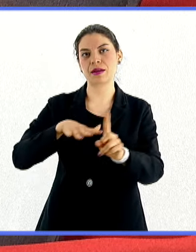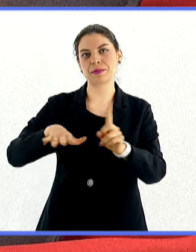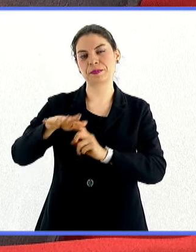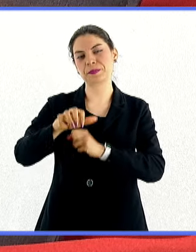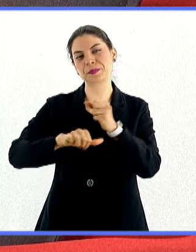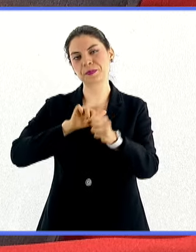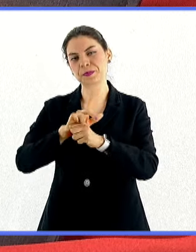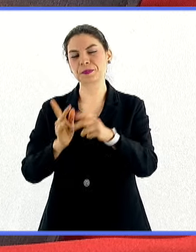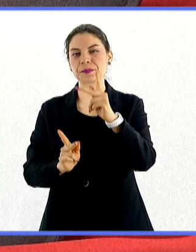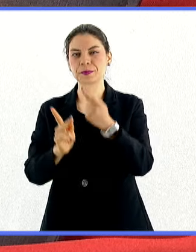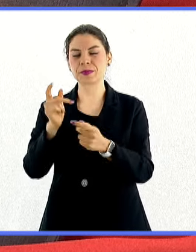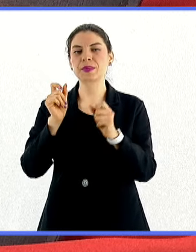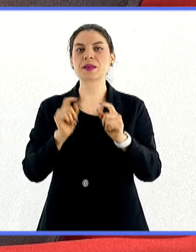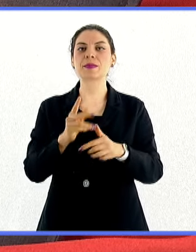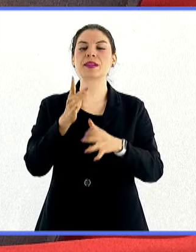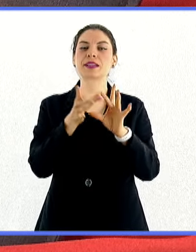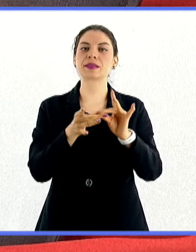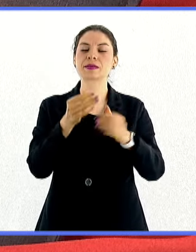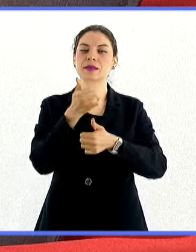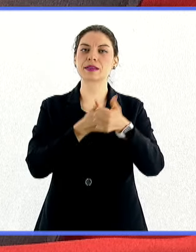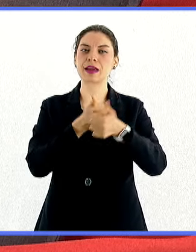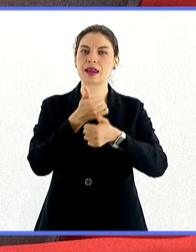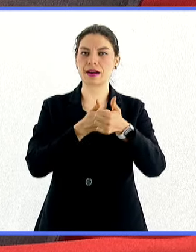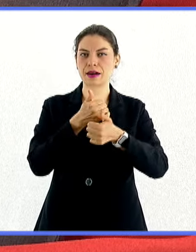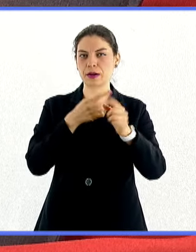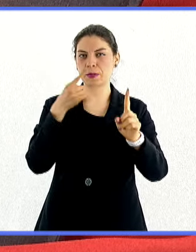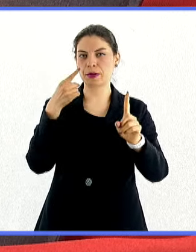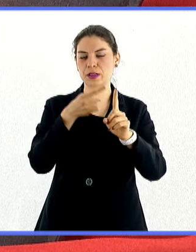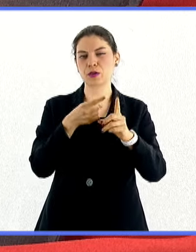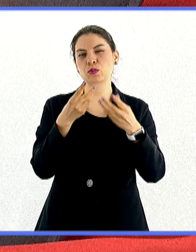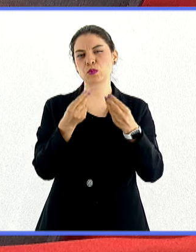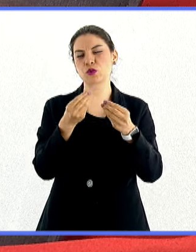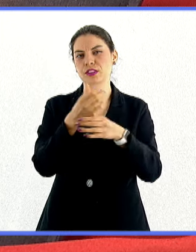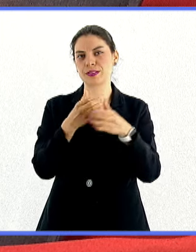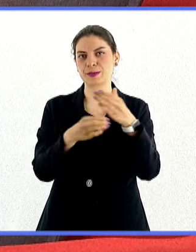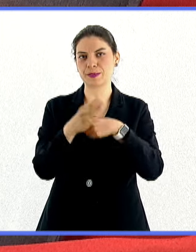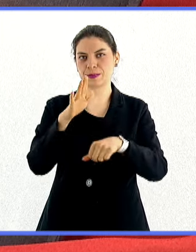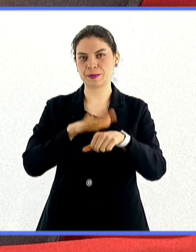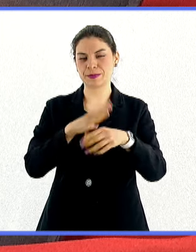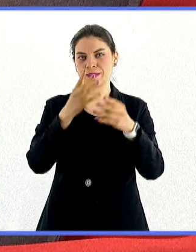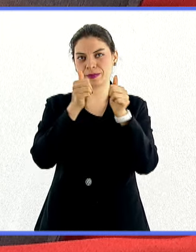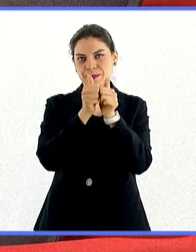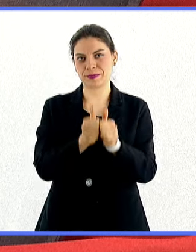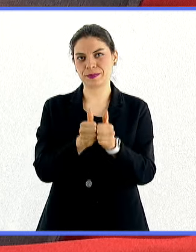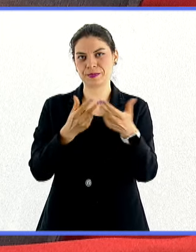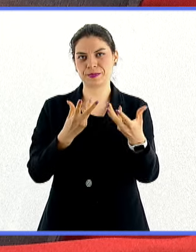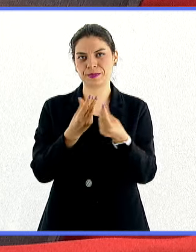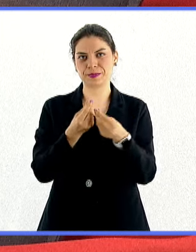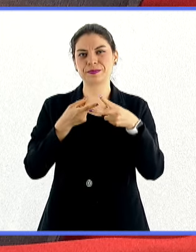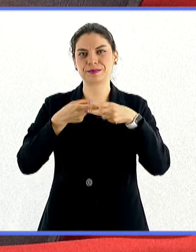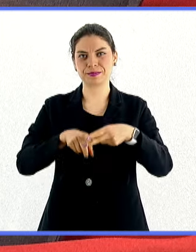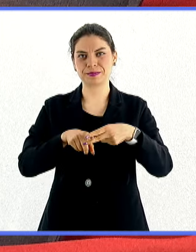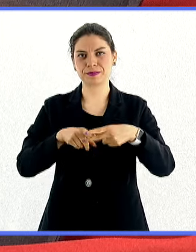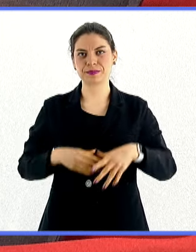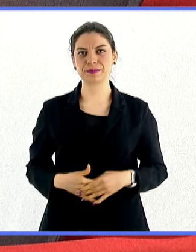les platicaremos de una carrera con causa y mucho más. Quédense con nosotros que ya comenzamos.